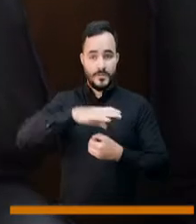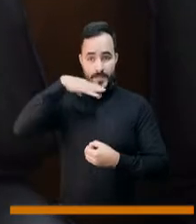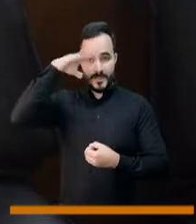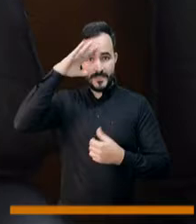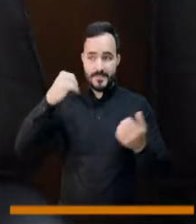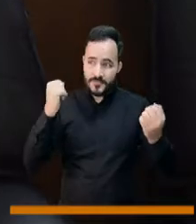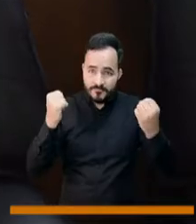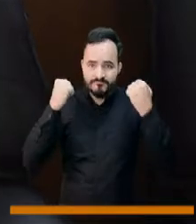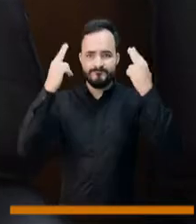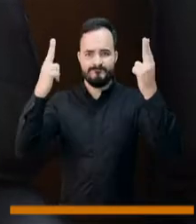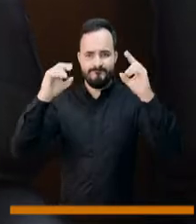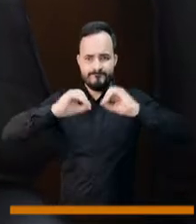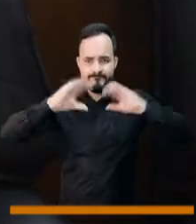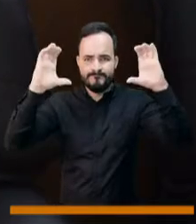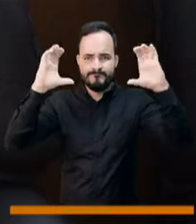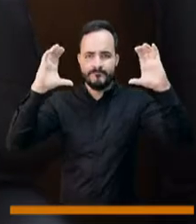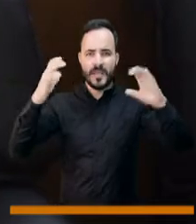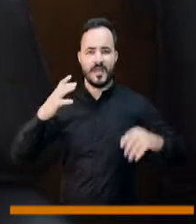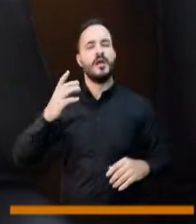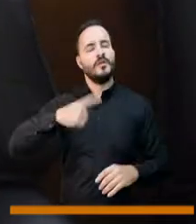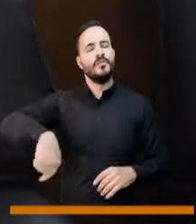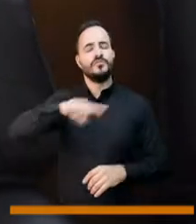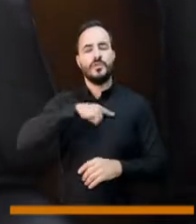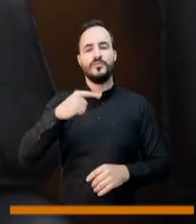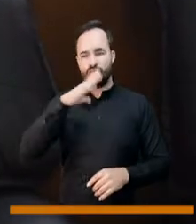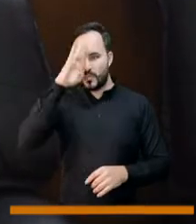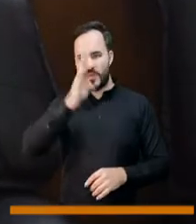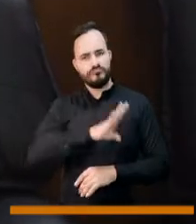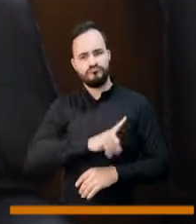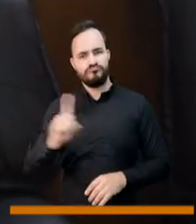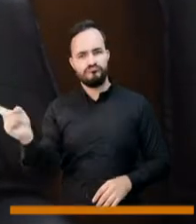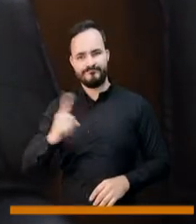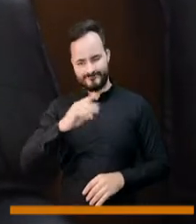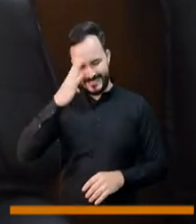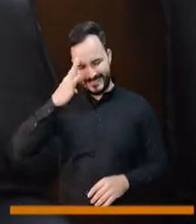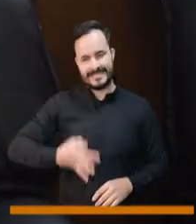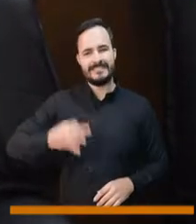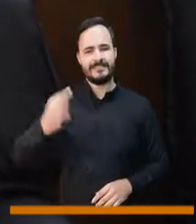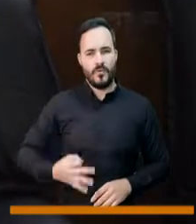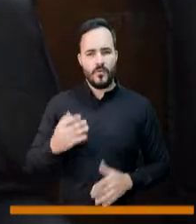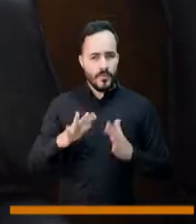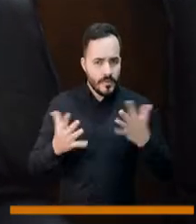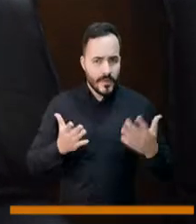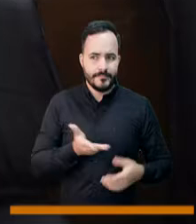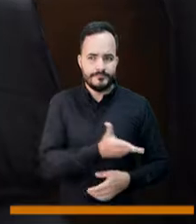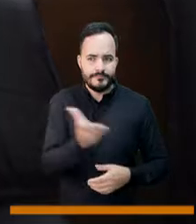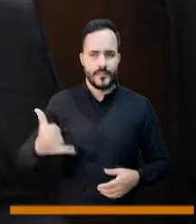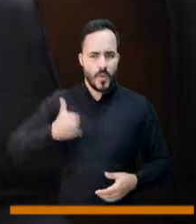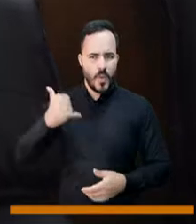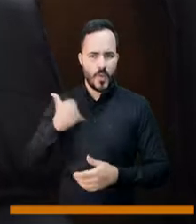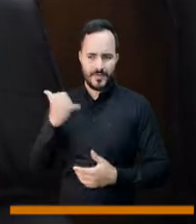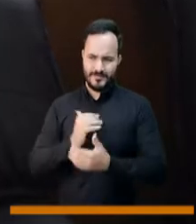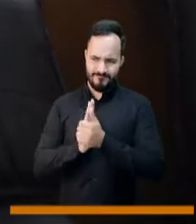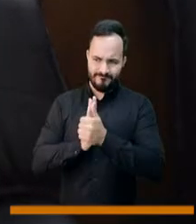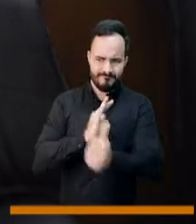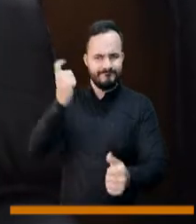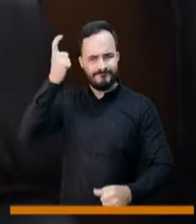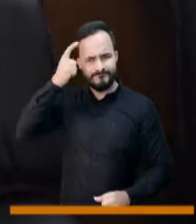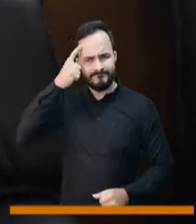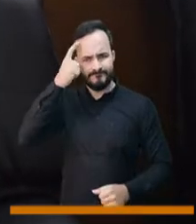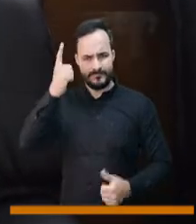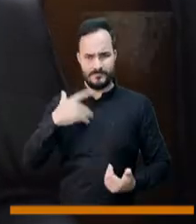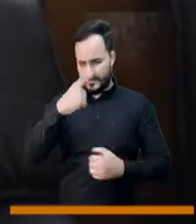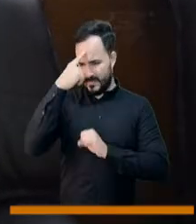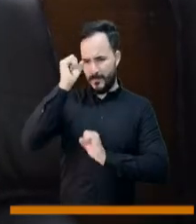Activos por Medellín, estamos convencidos de una cosa, y es que nuestros jóvenes, con su talento, con